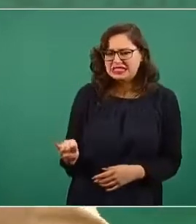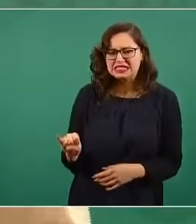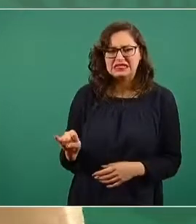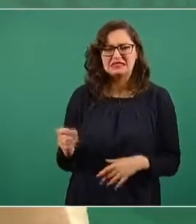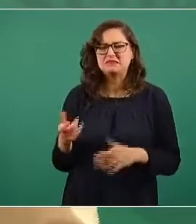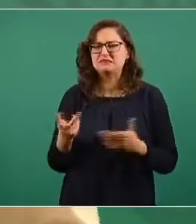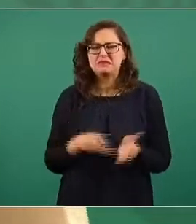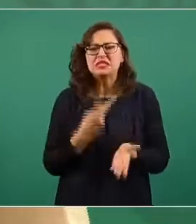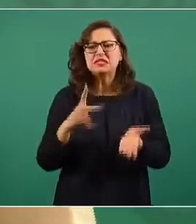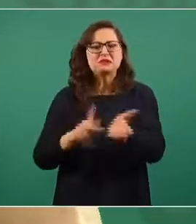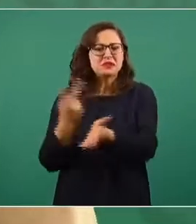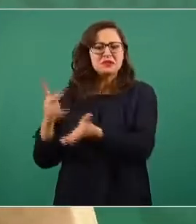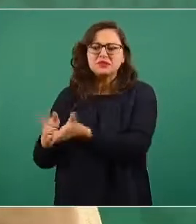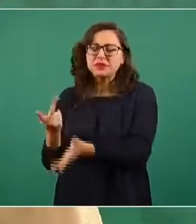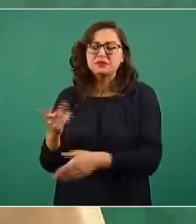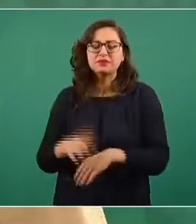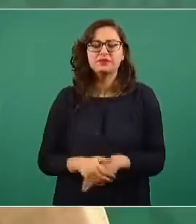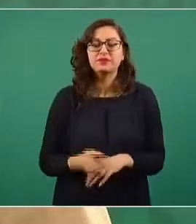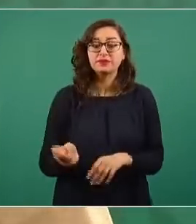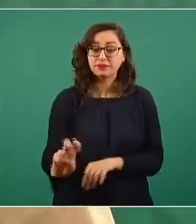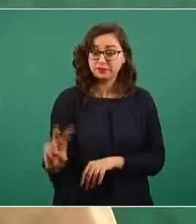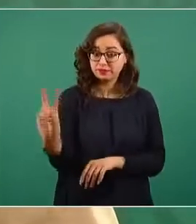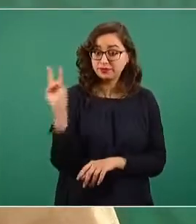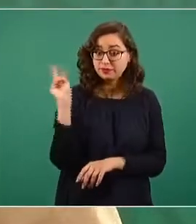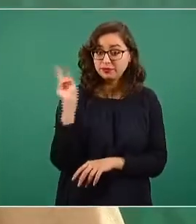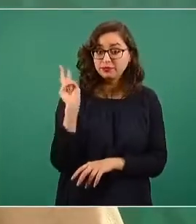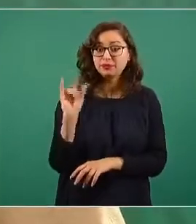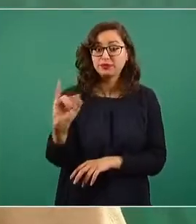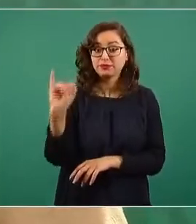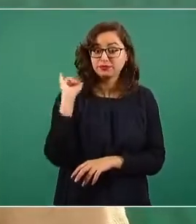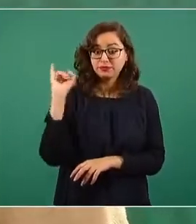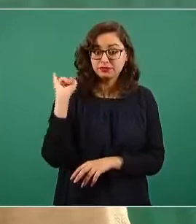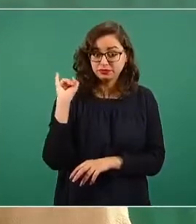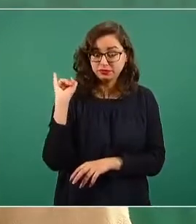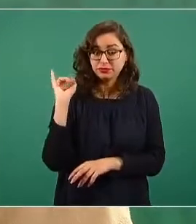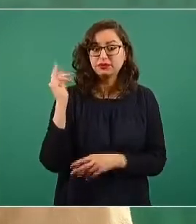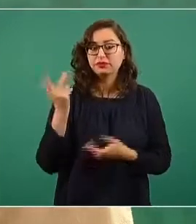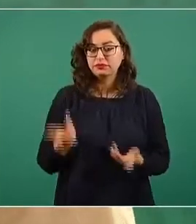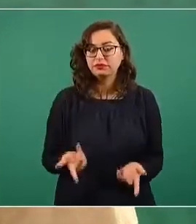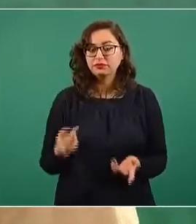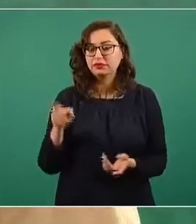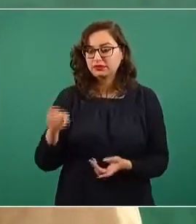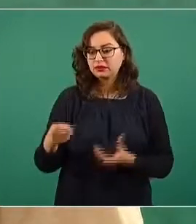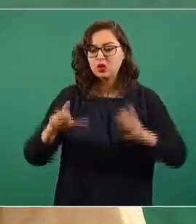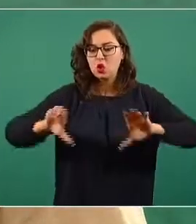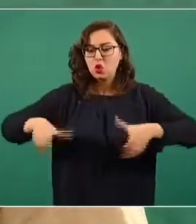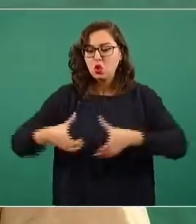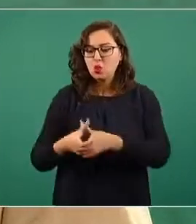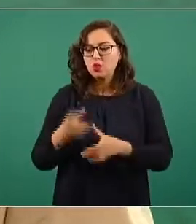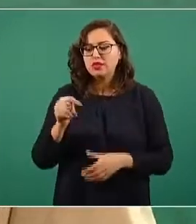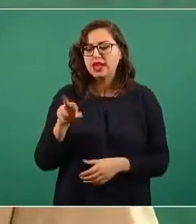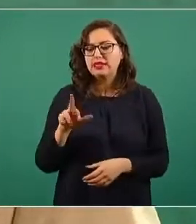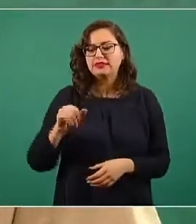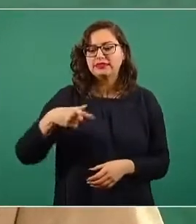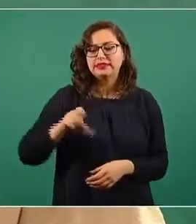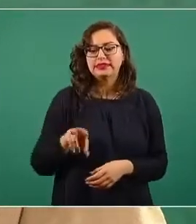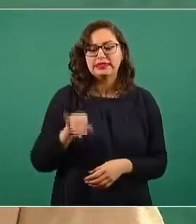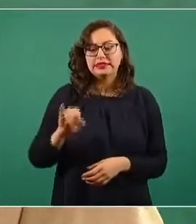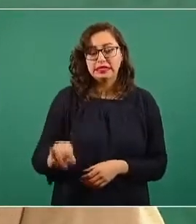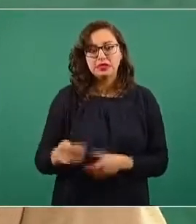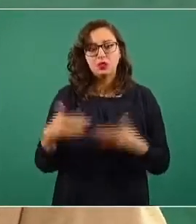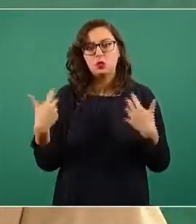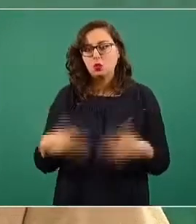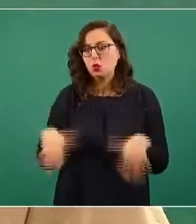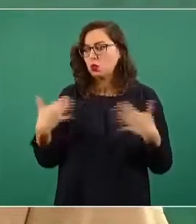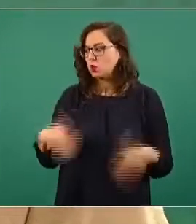Dio cuenta el viernes pasado, jueves pasado, respecto de la comunidad triqui, con un conocimiento que la verdad